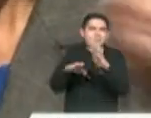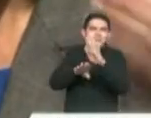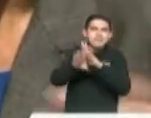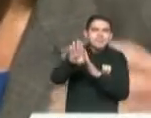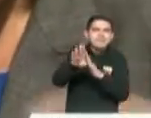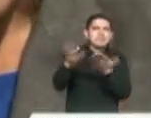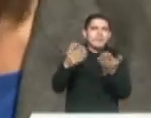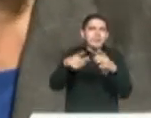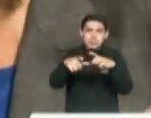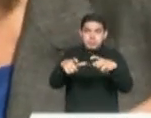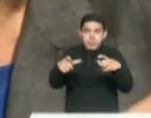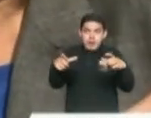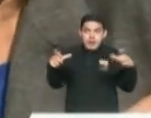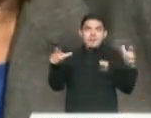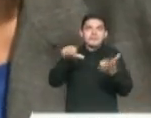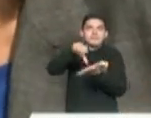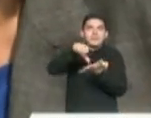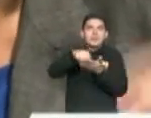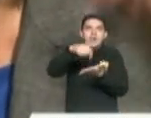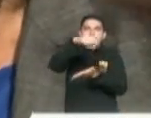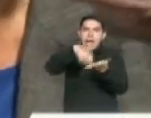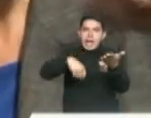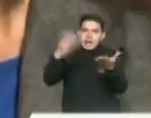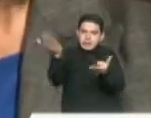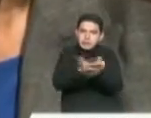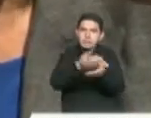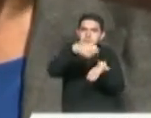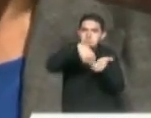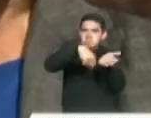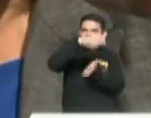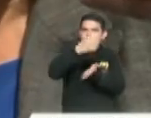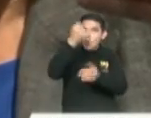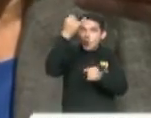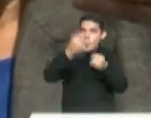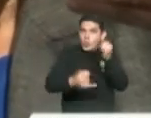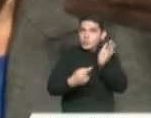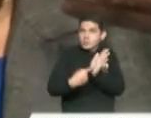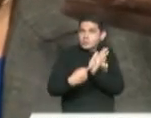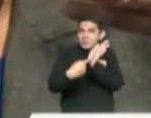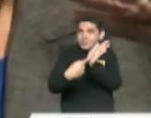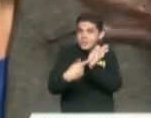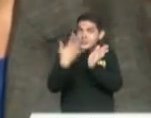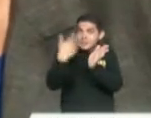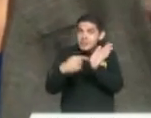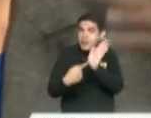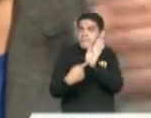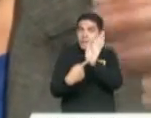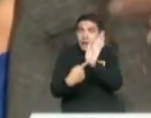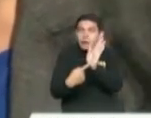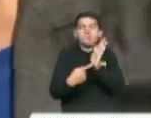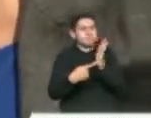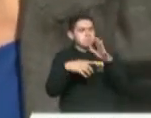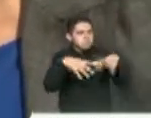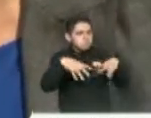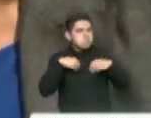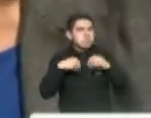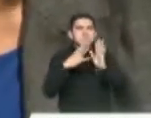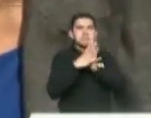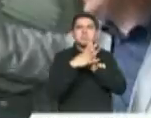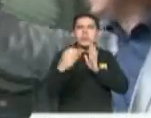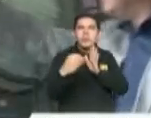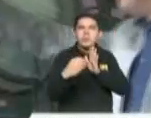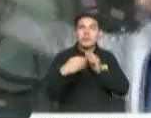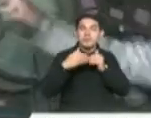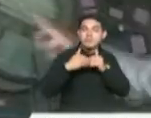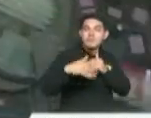y esta es un acta que fin se firmará al final y será la que haga falta podremos referir por los próximos